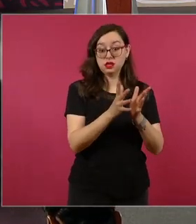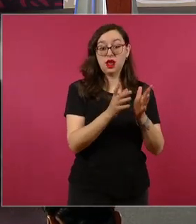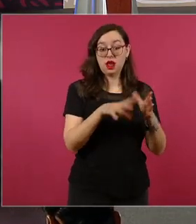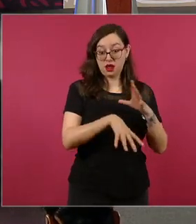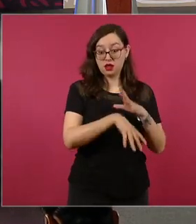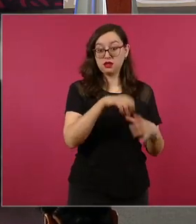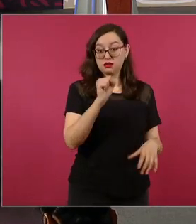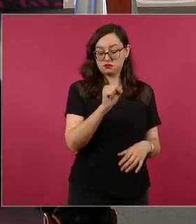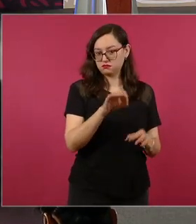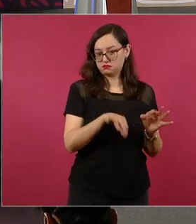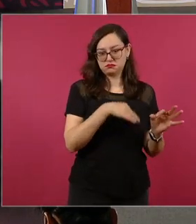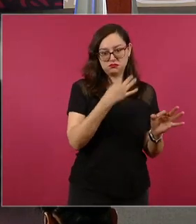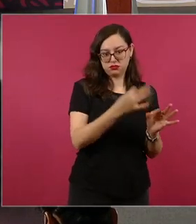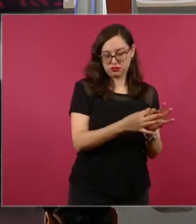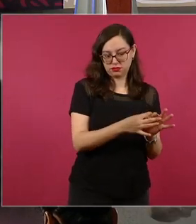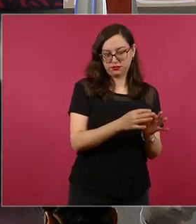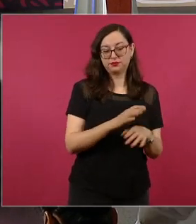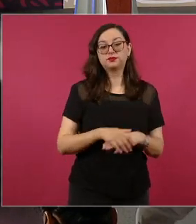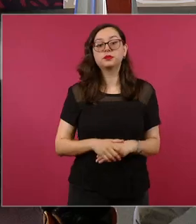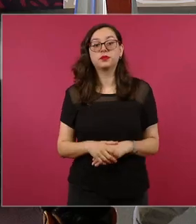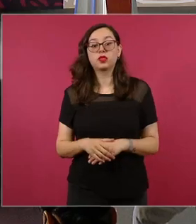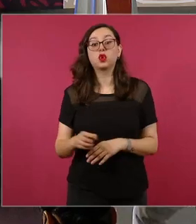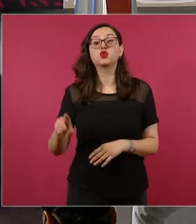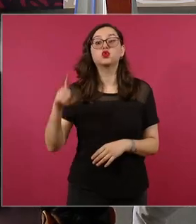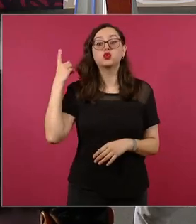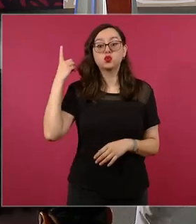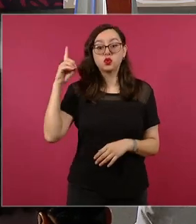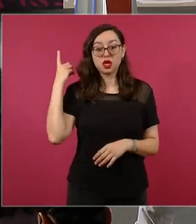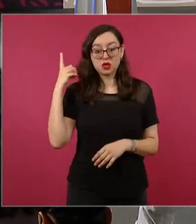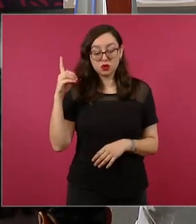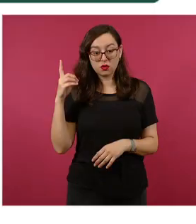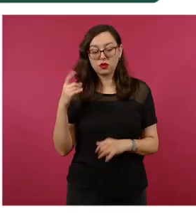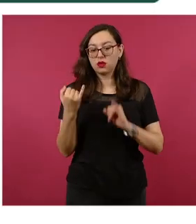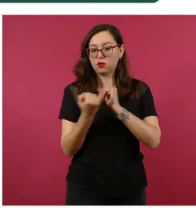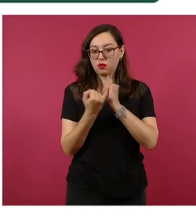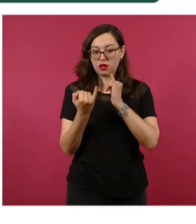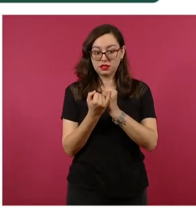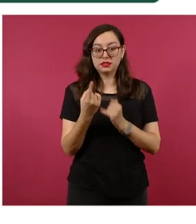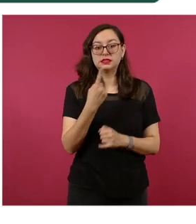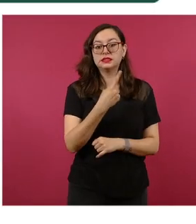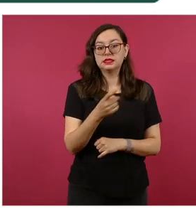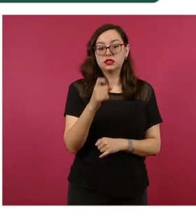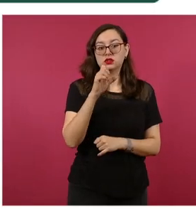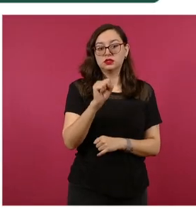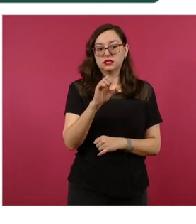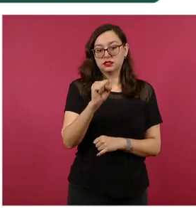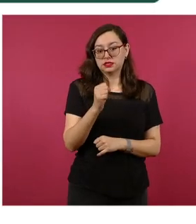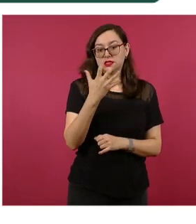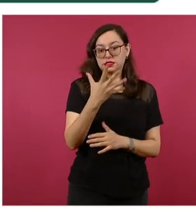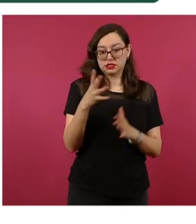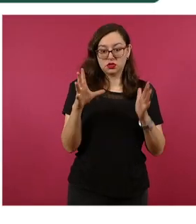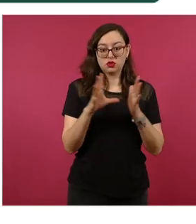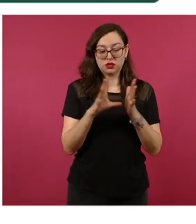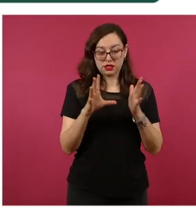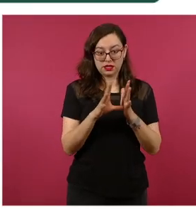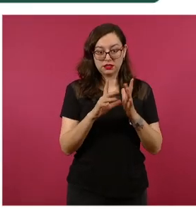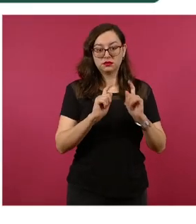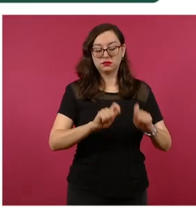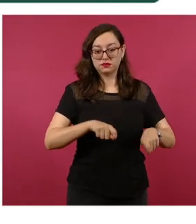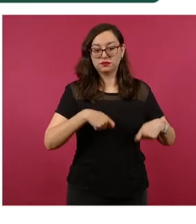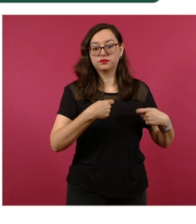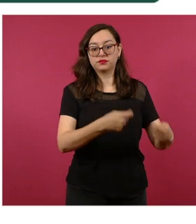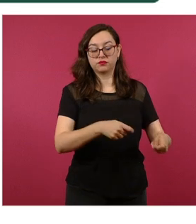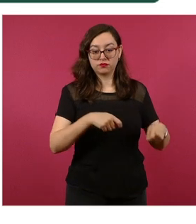de Yucatán. El siguiente estado es Durango, son 165 tarjetas las que tenemos programadas en el estado de Durango.